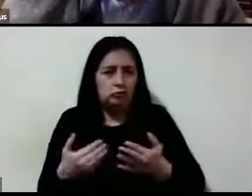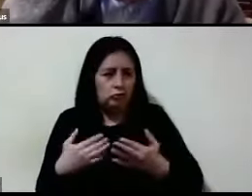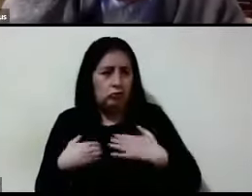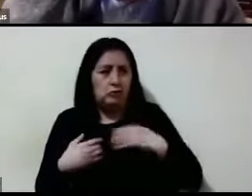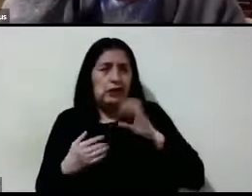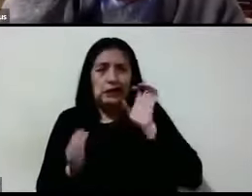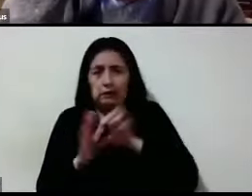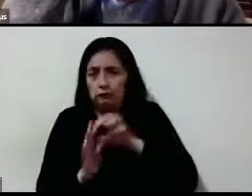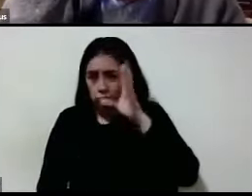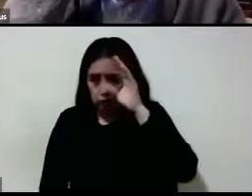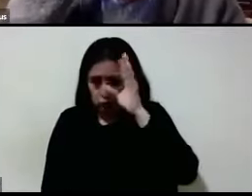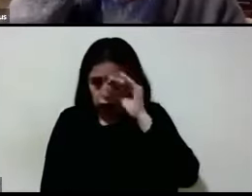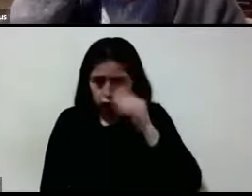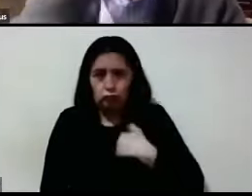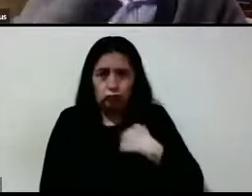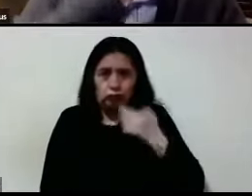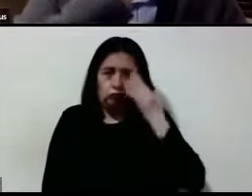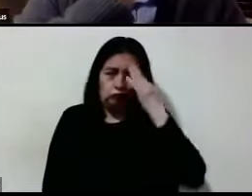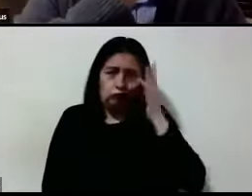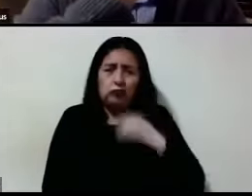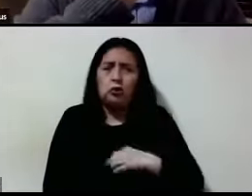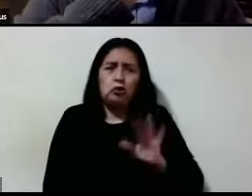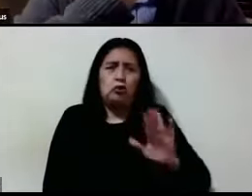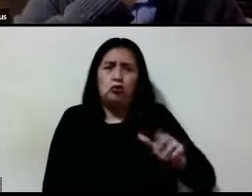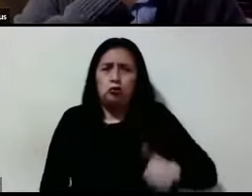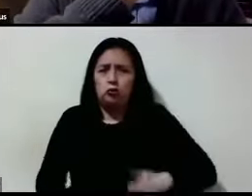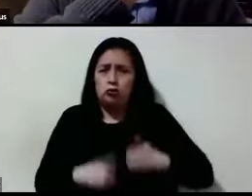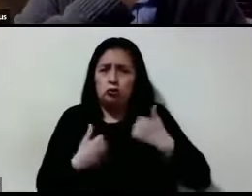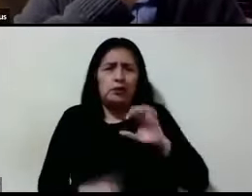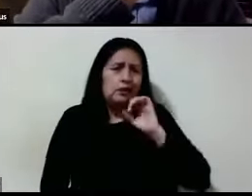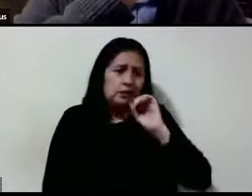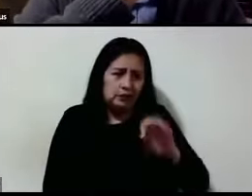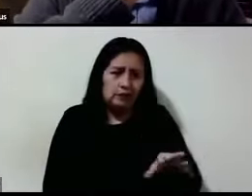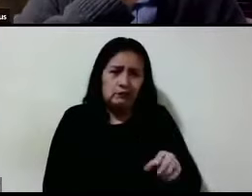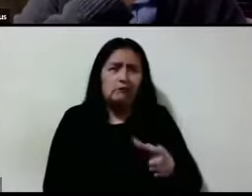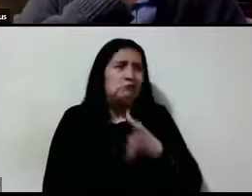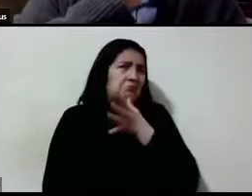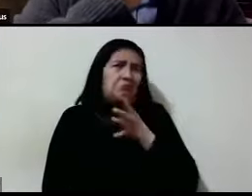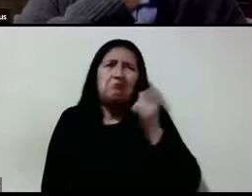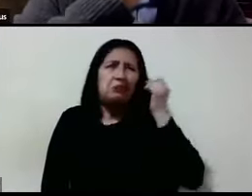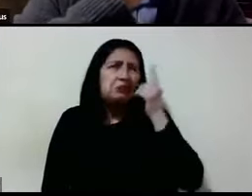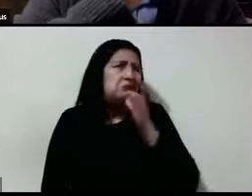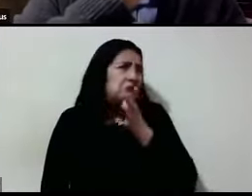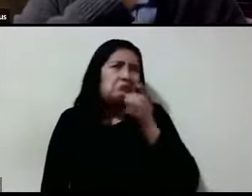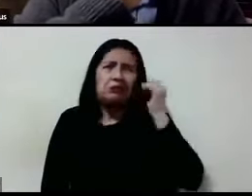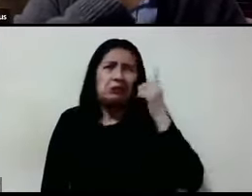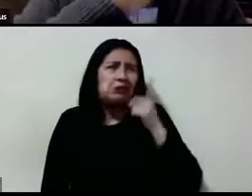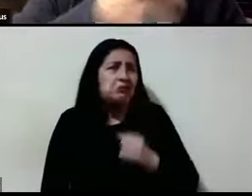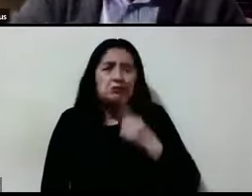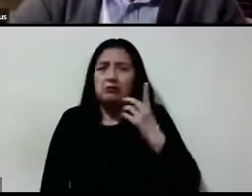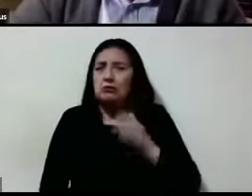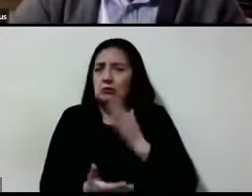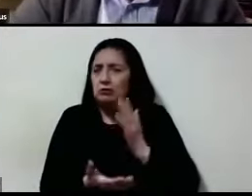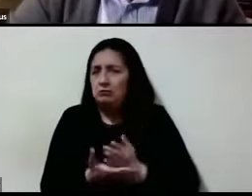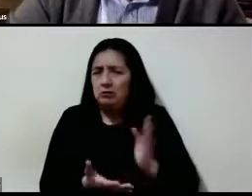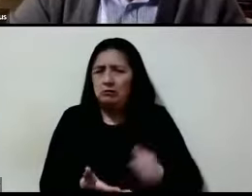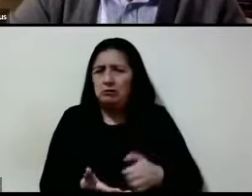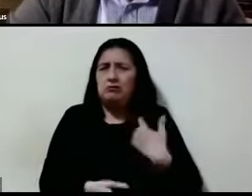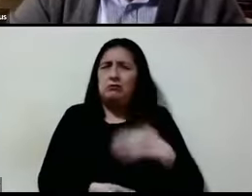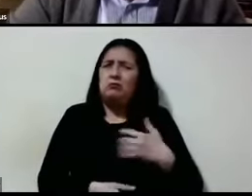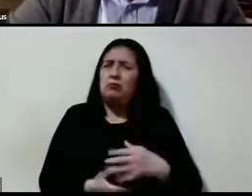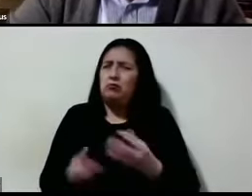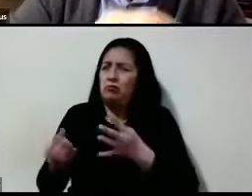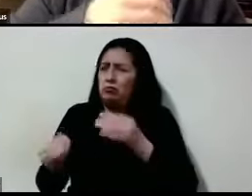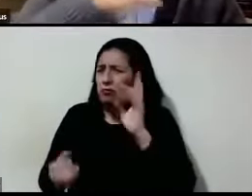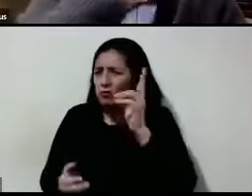de un muchacho que toda su vida le decían una cosa y no entiendo, no entiendo, tenía muchos problemas, tenía un montón de